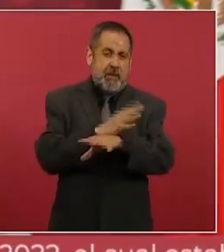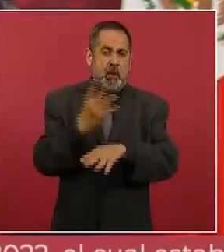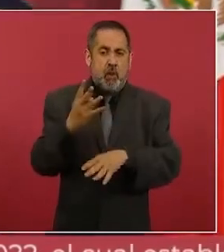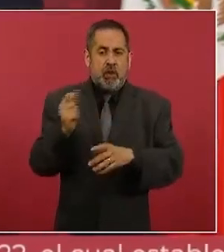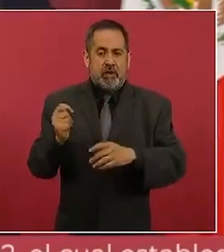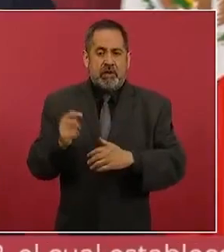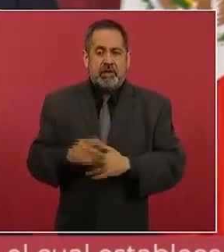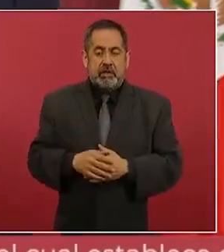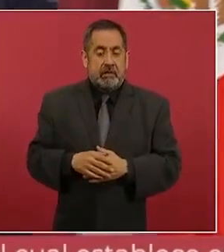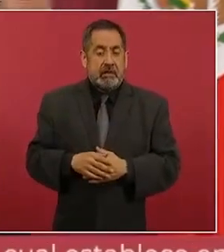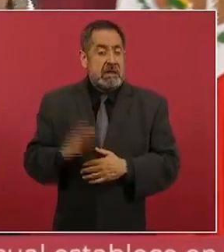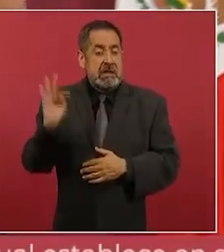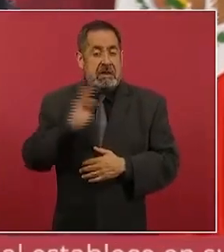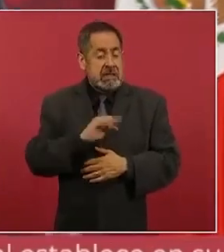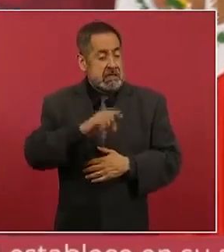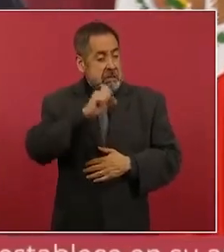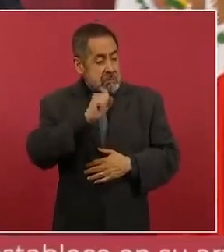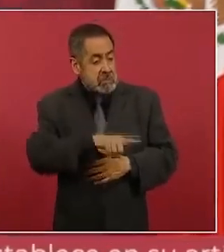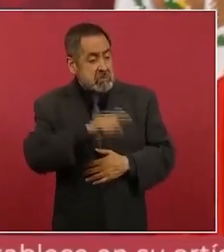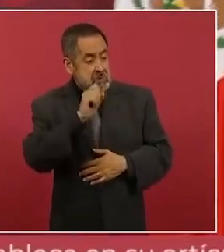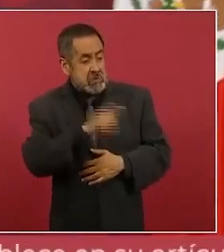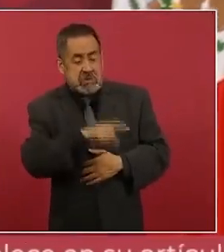Si continuaba lo mismo,